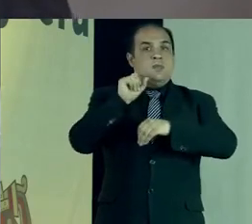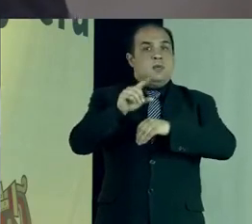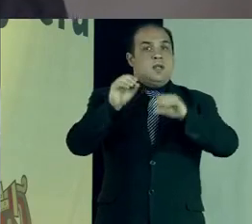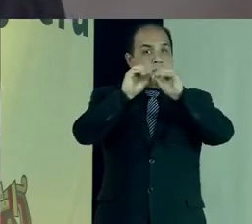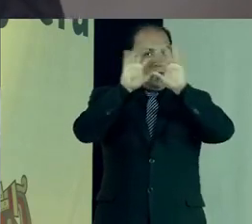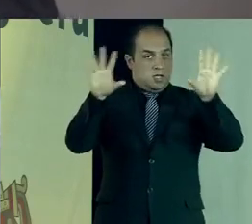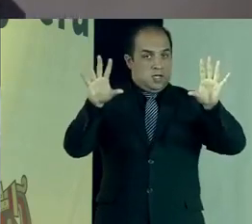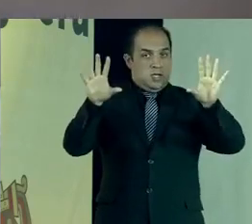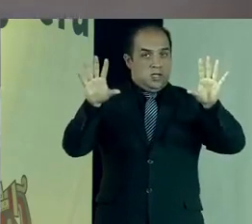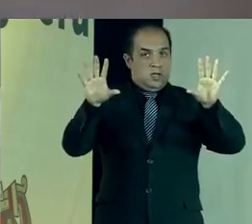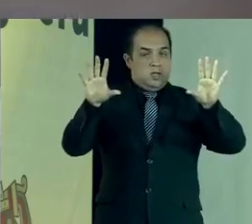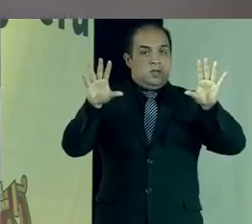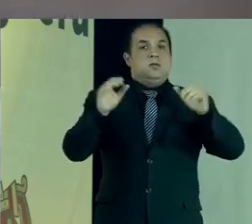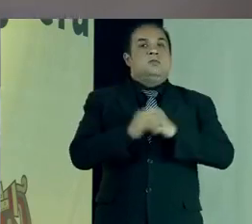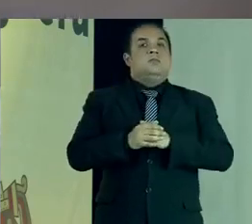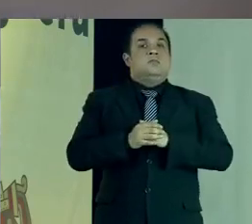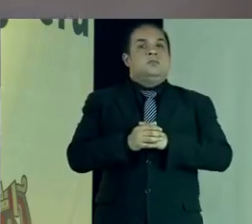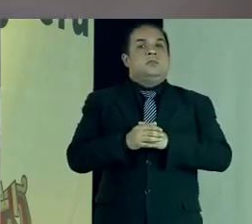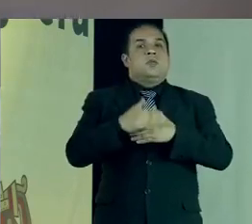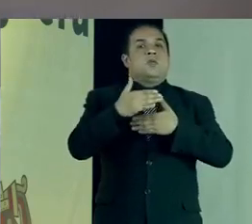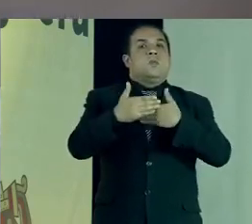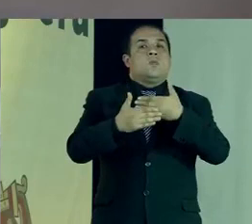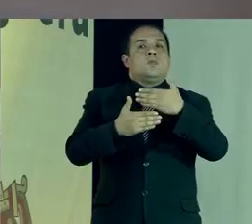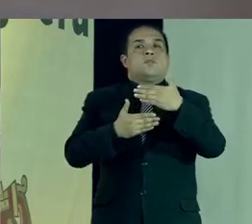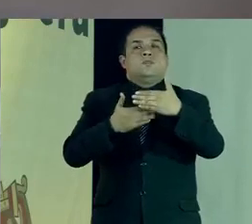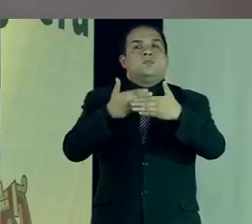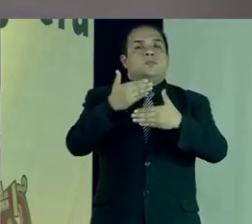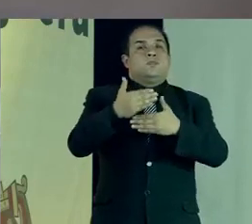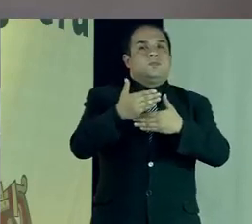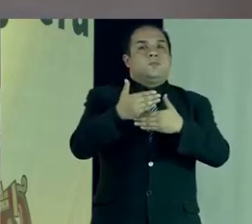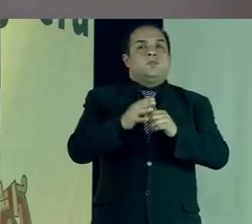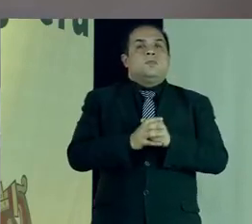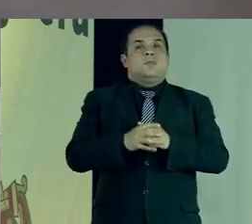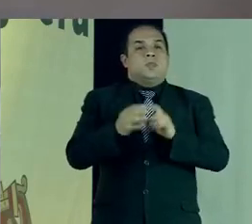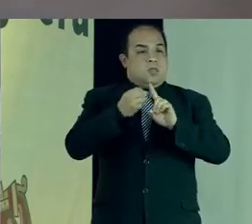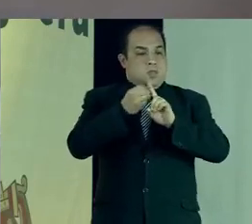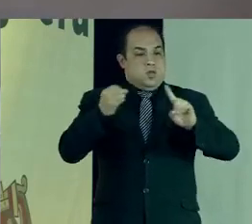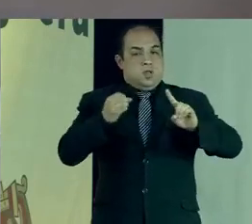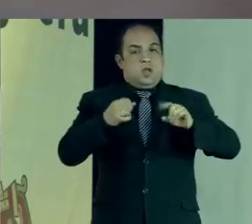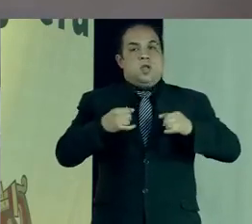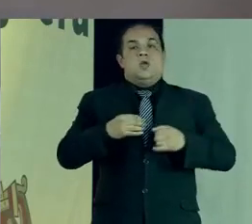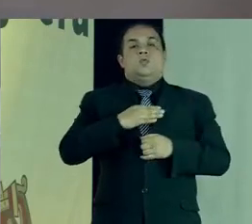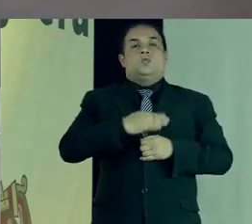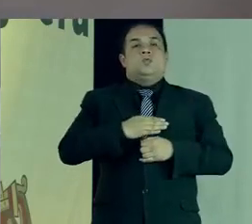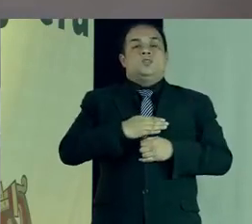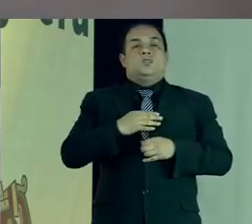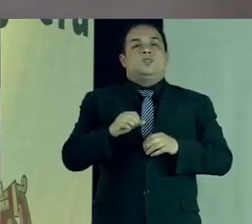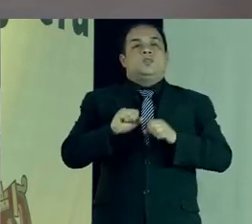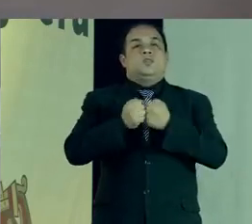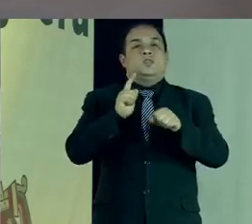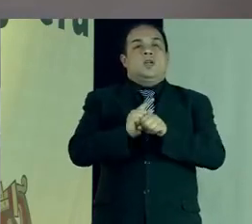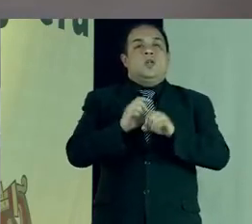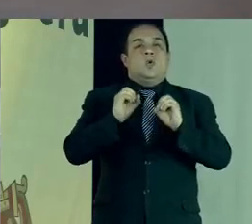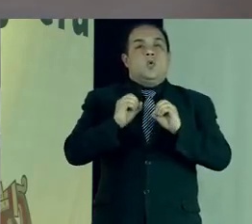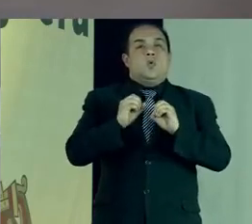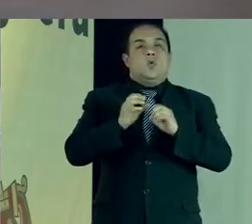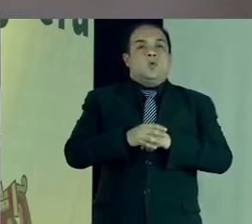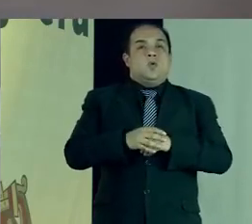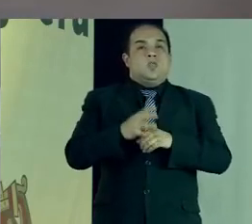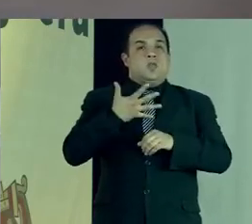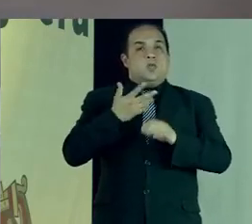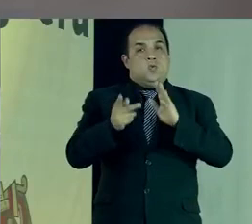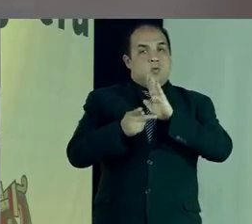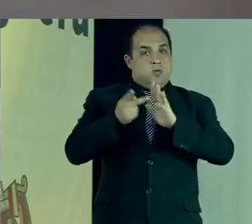francamente de un proceso de construcción de injusticia social o de deconstrucción de bienestar social